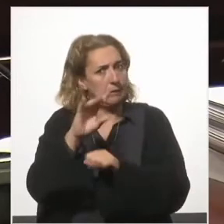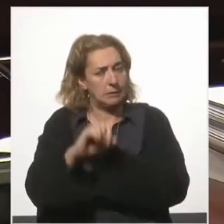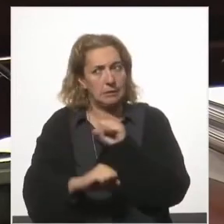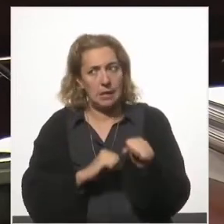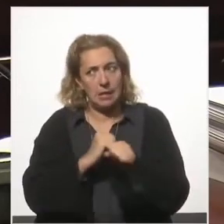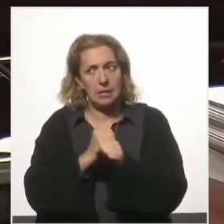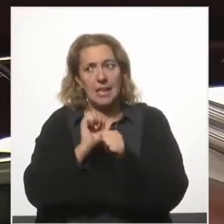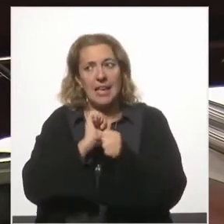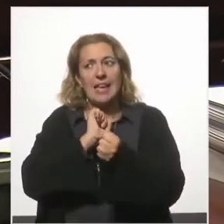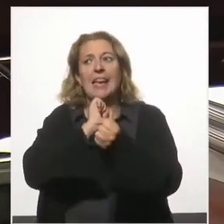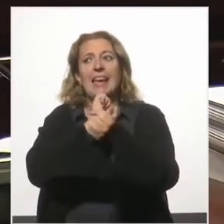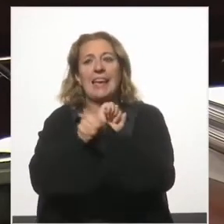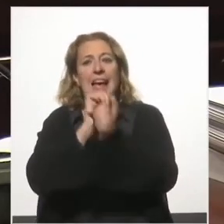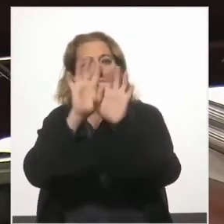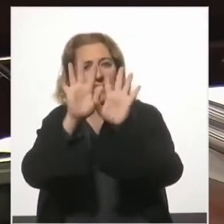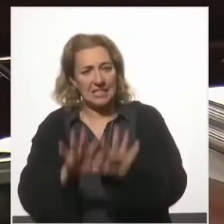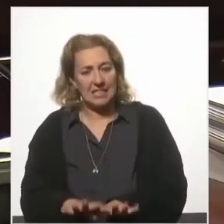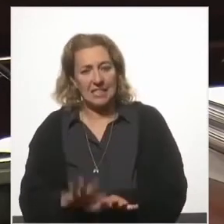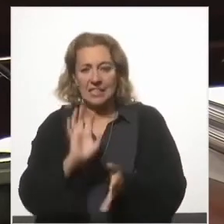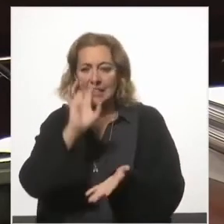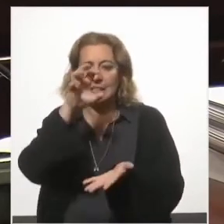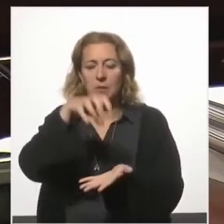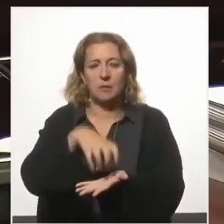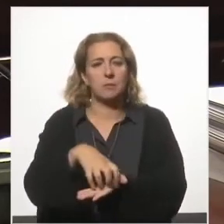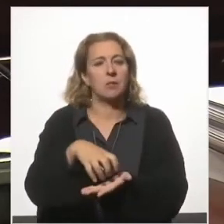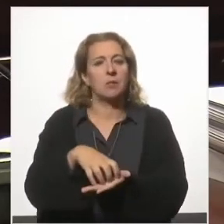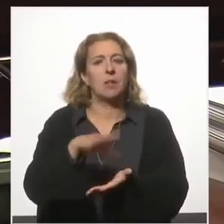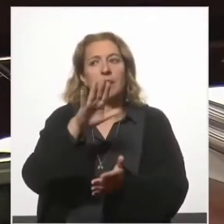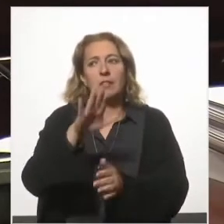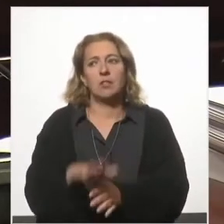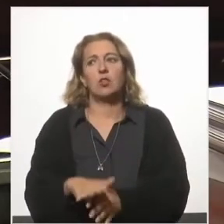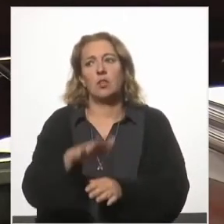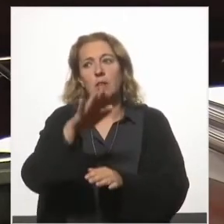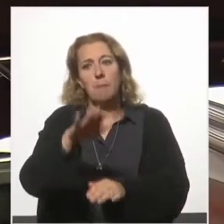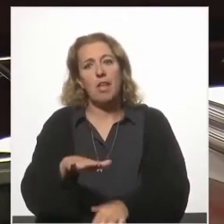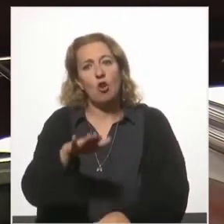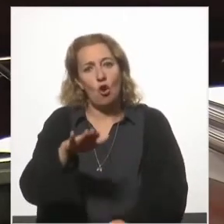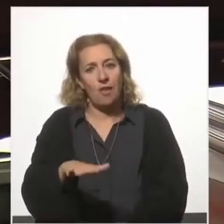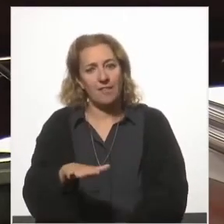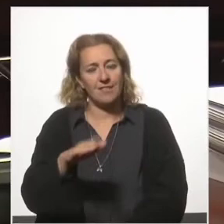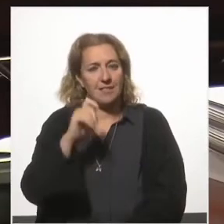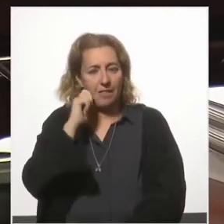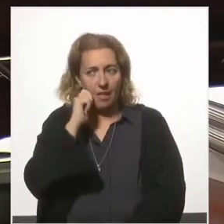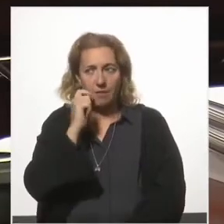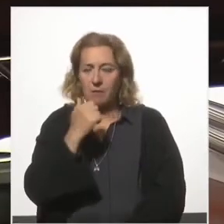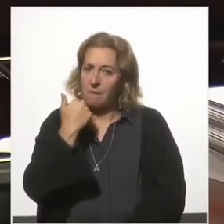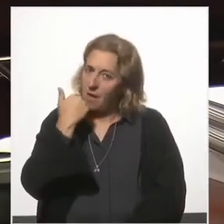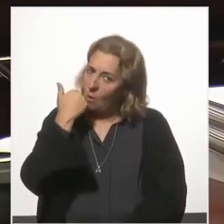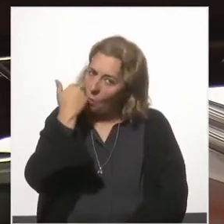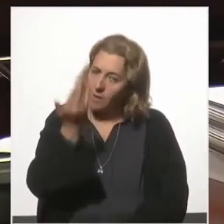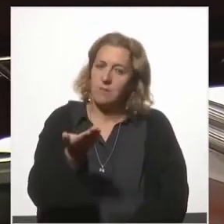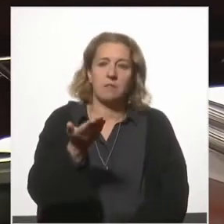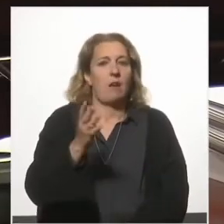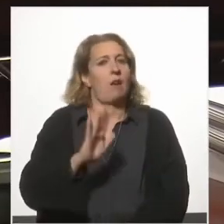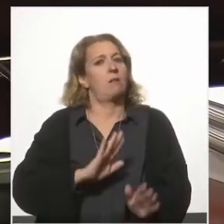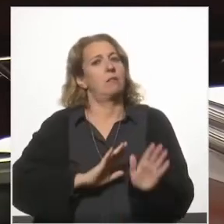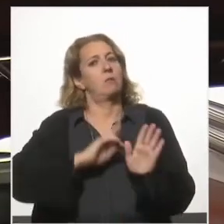las cárceles y los establecimientos para detención de menores son una verdadera vergüenza